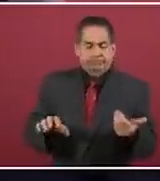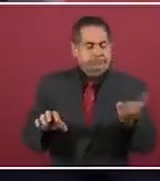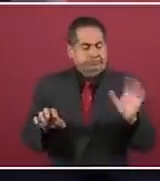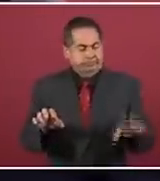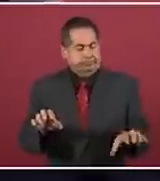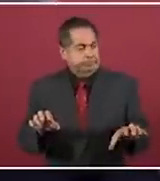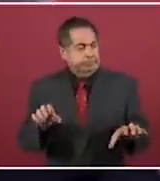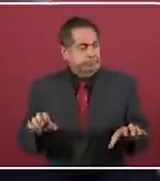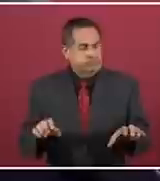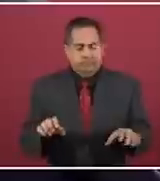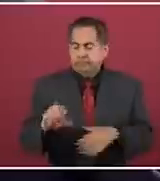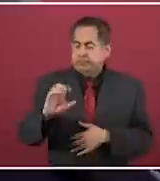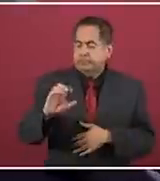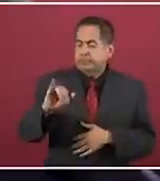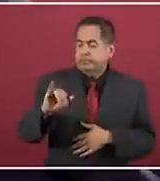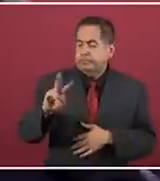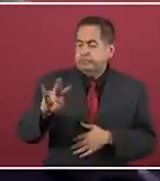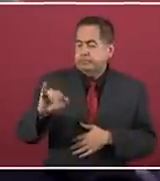civil